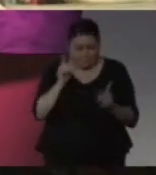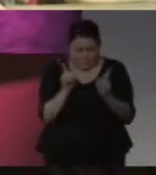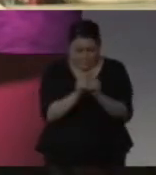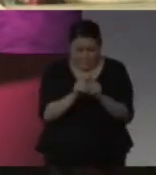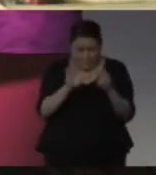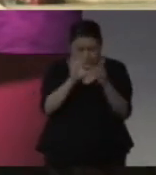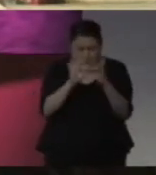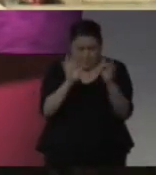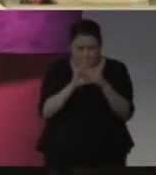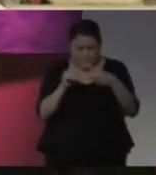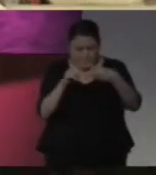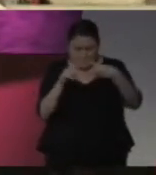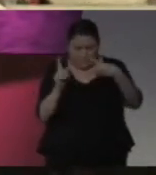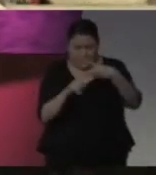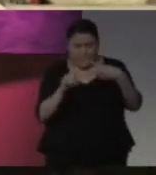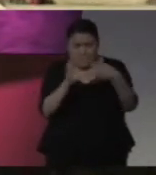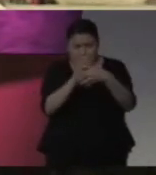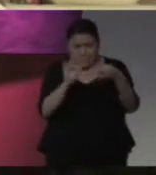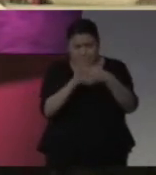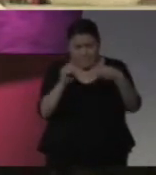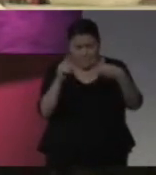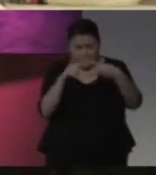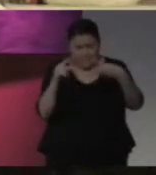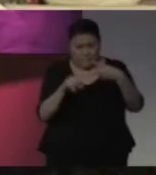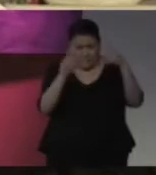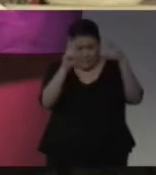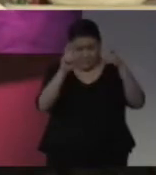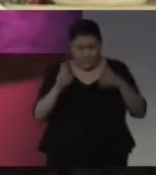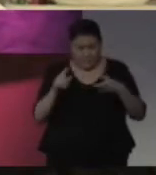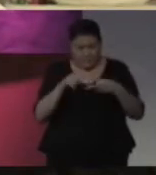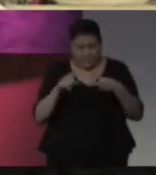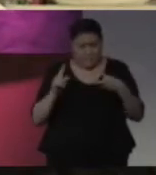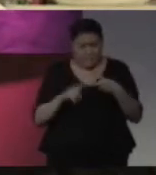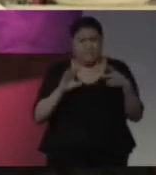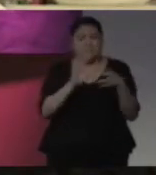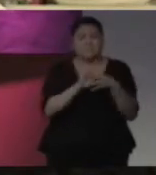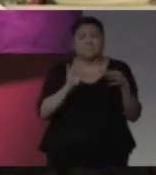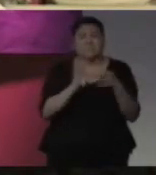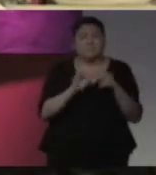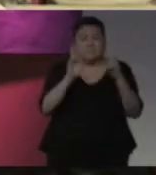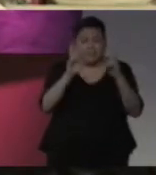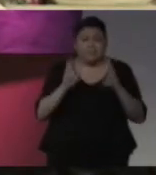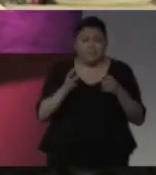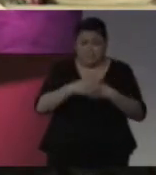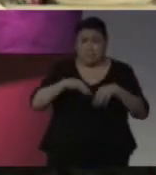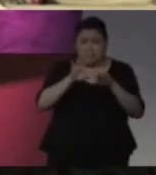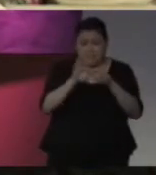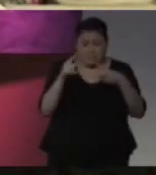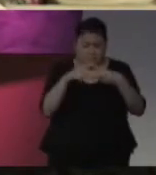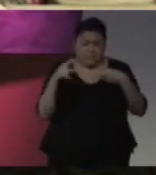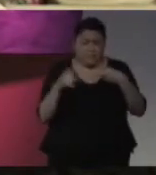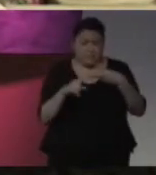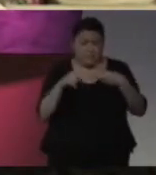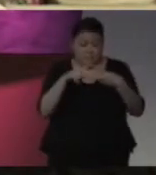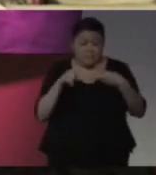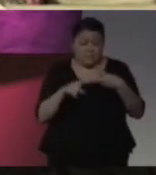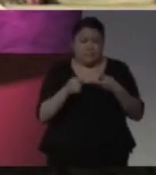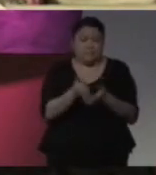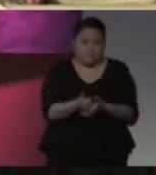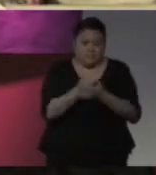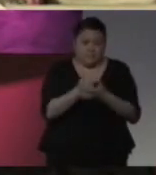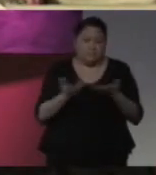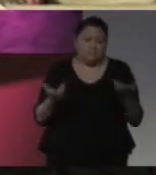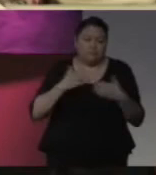simplemente dos temas que a mí me parecen muy importantes y que impactan, puesto que estoy aquí